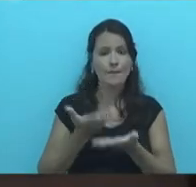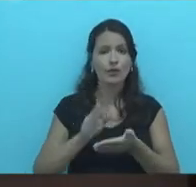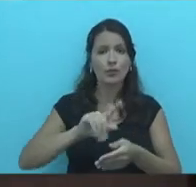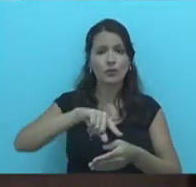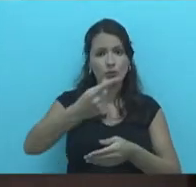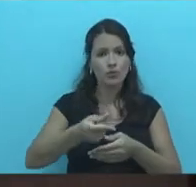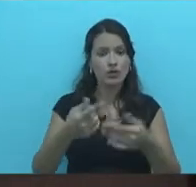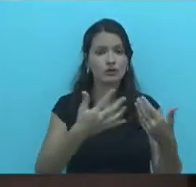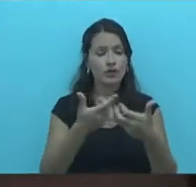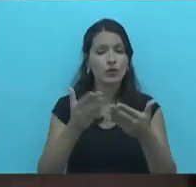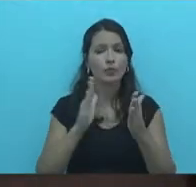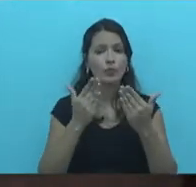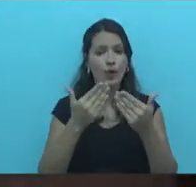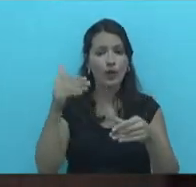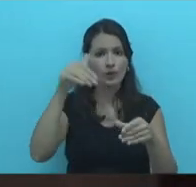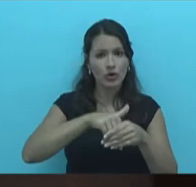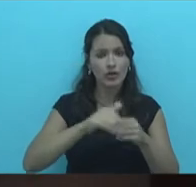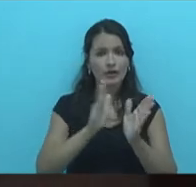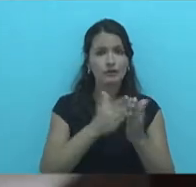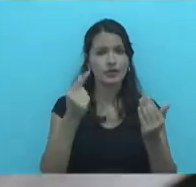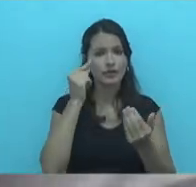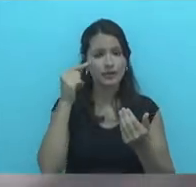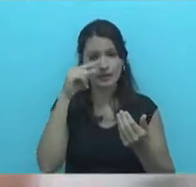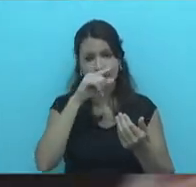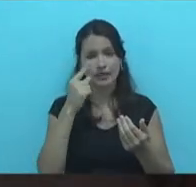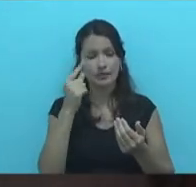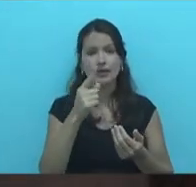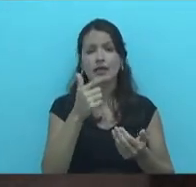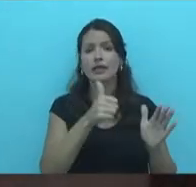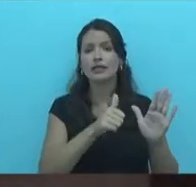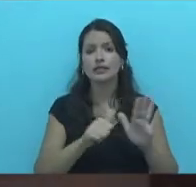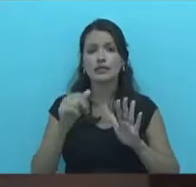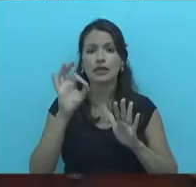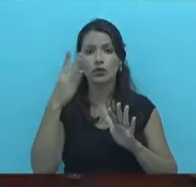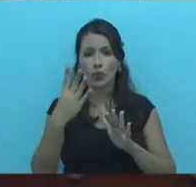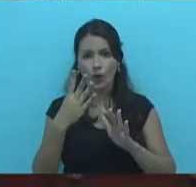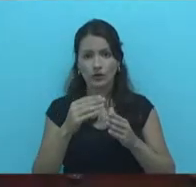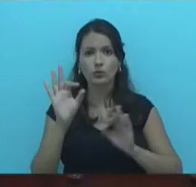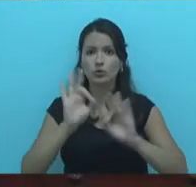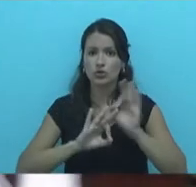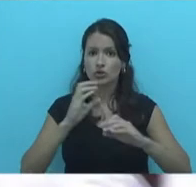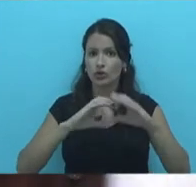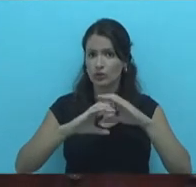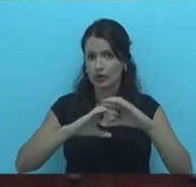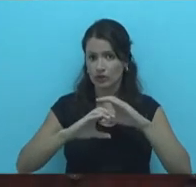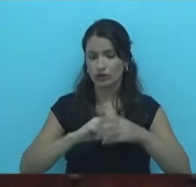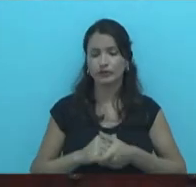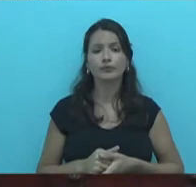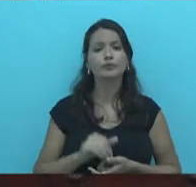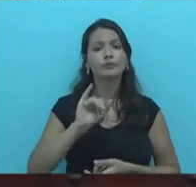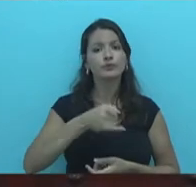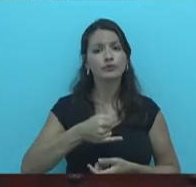expediente 36.104, proyecto de comunicación. Bien, a votación la preferencia para una sesión.